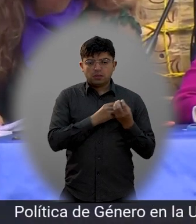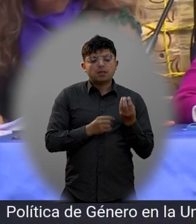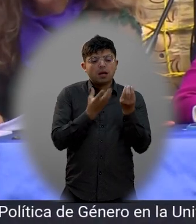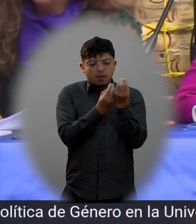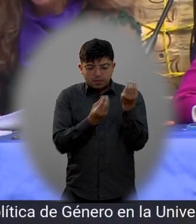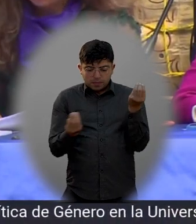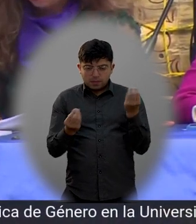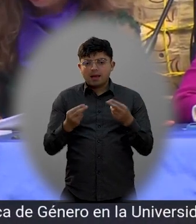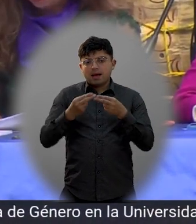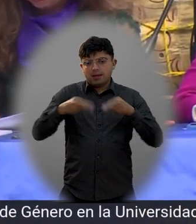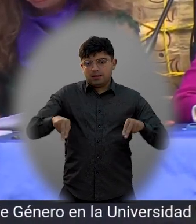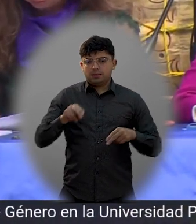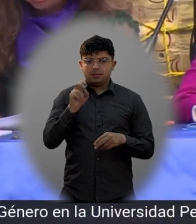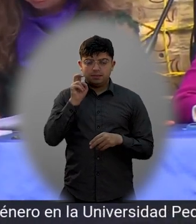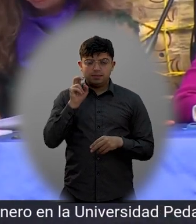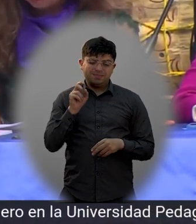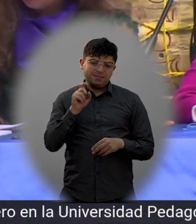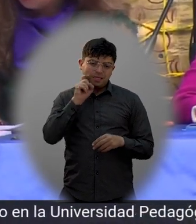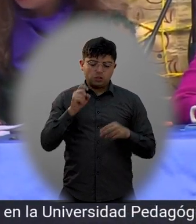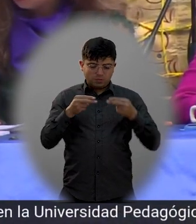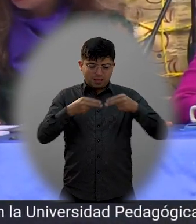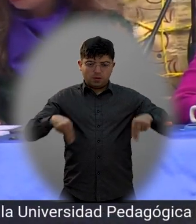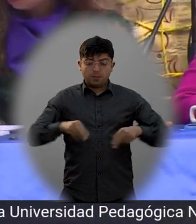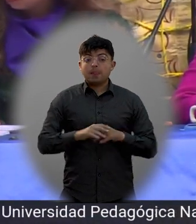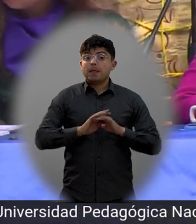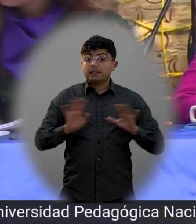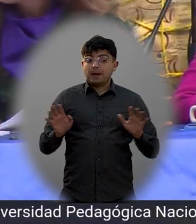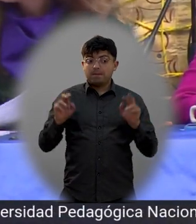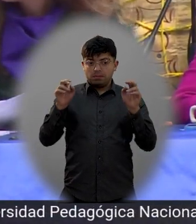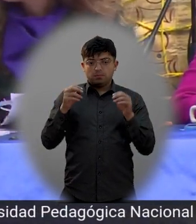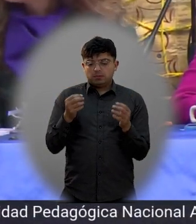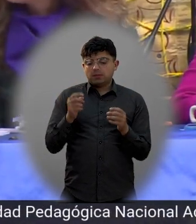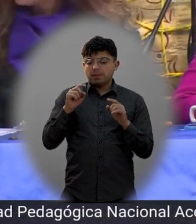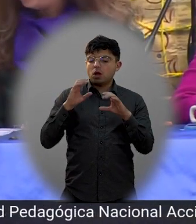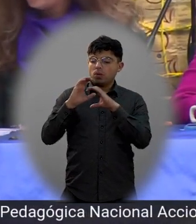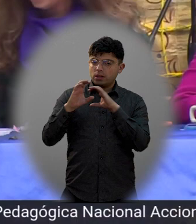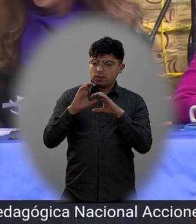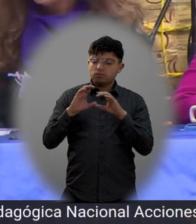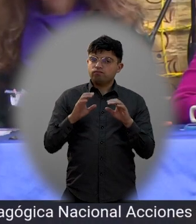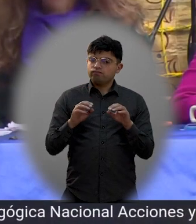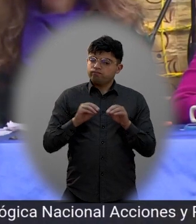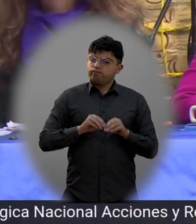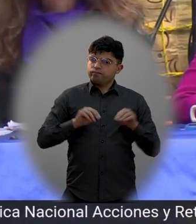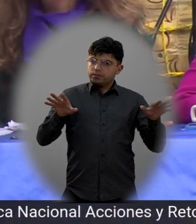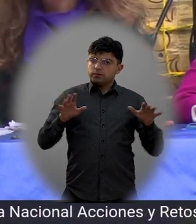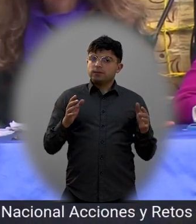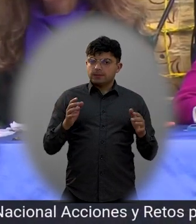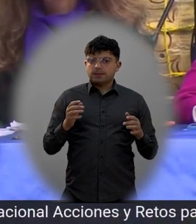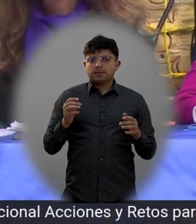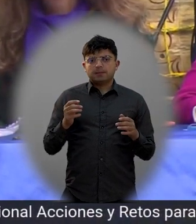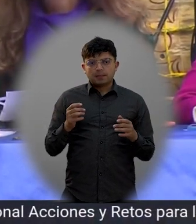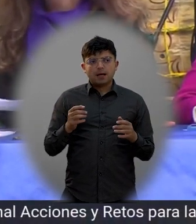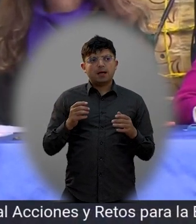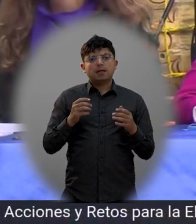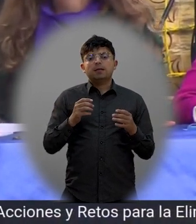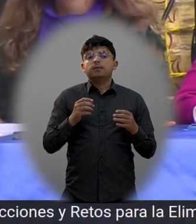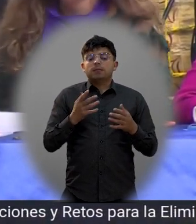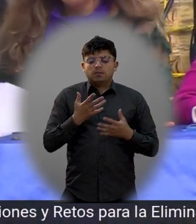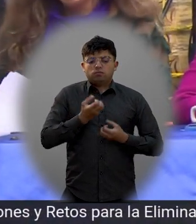sexo género. Y me adelanto a posibles comunicados que puedan sacar en torno a que estamos censurando su libre